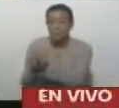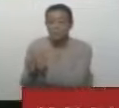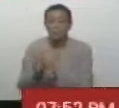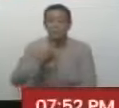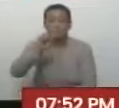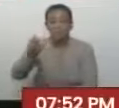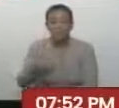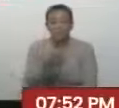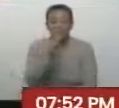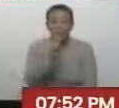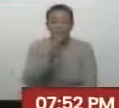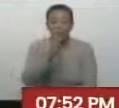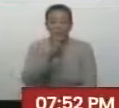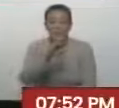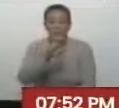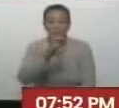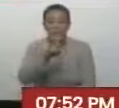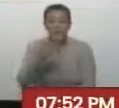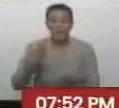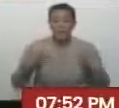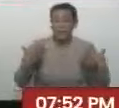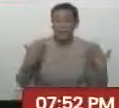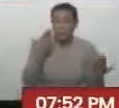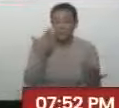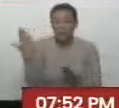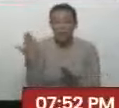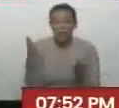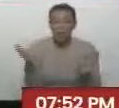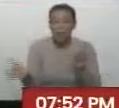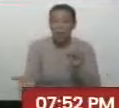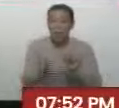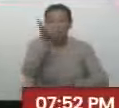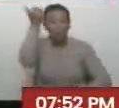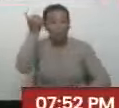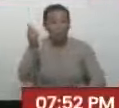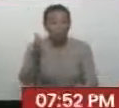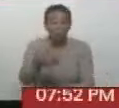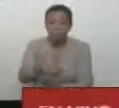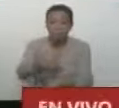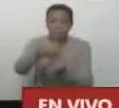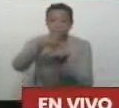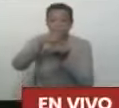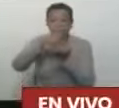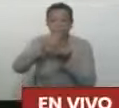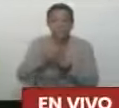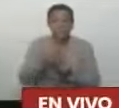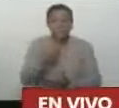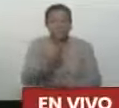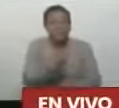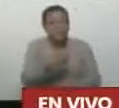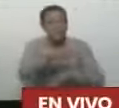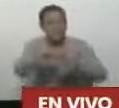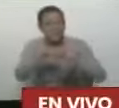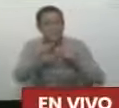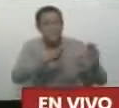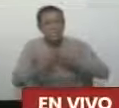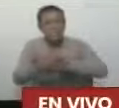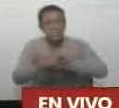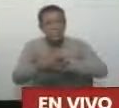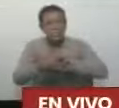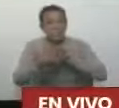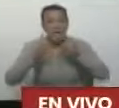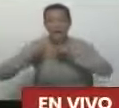ven. Estamos muy emocionados por los logros de ustedes. Yo le dije a Gabriela que esto es